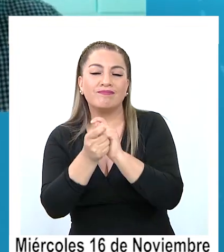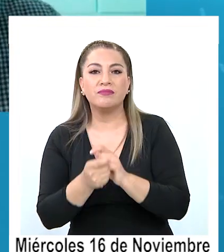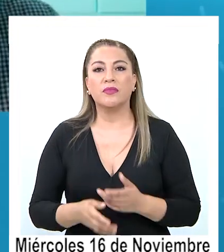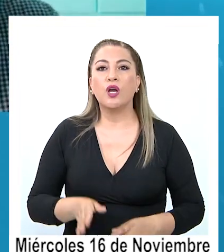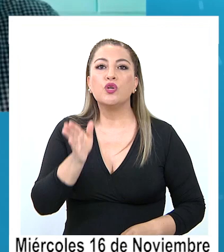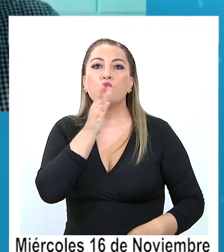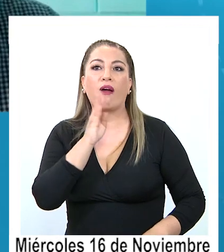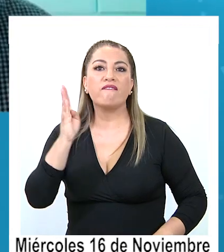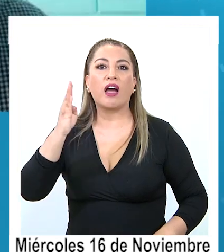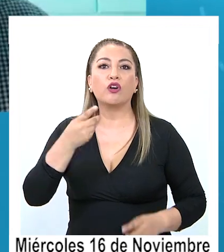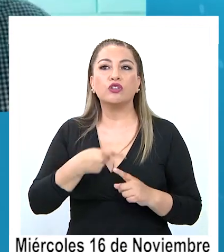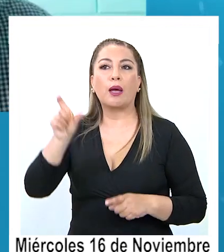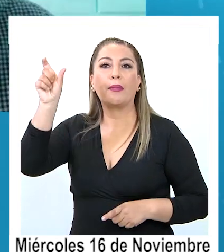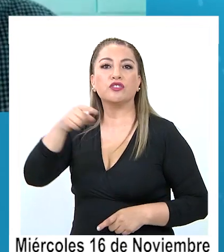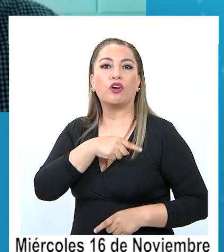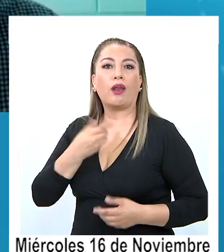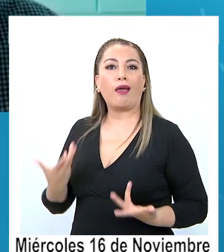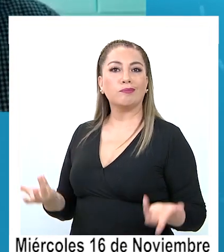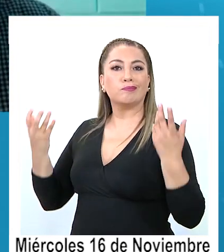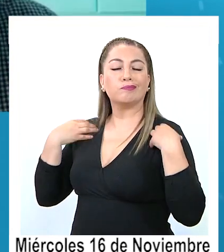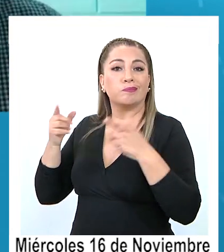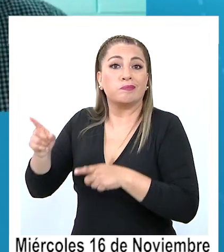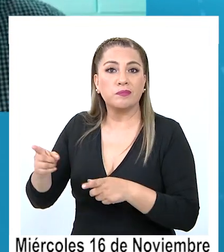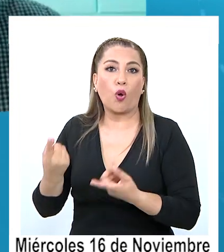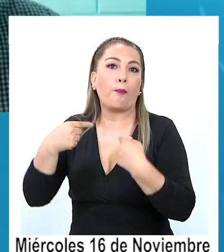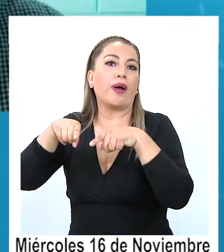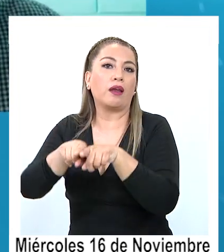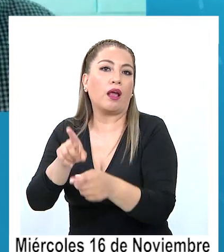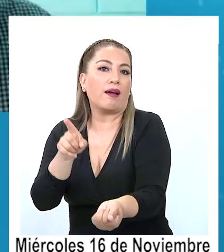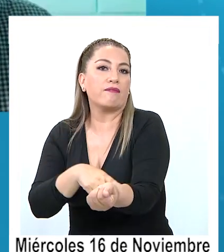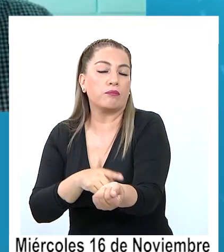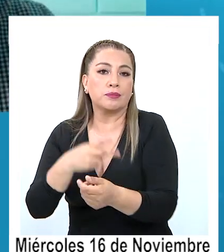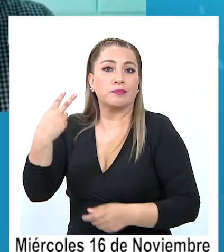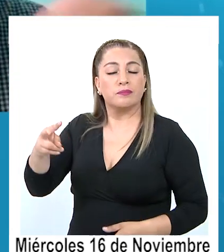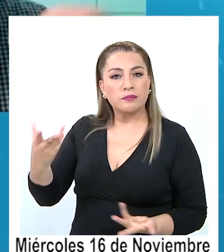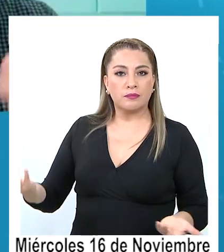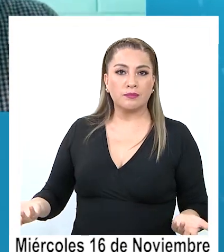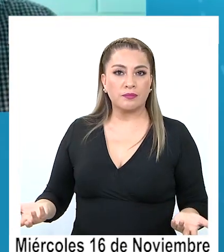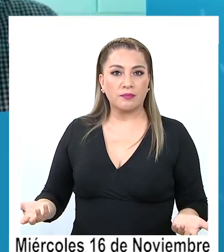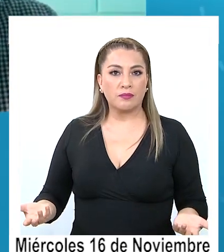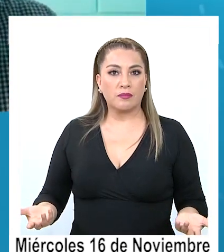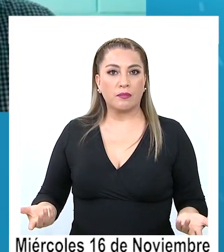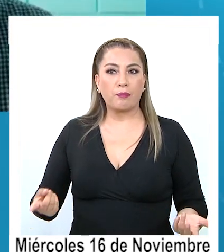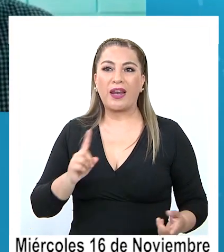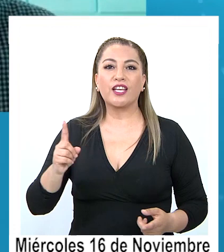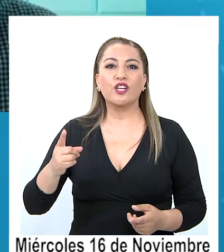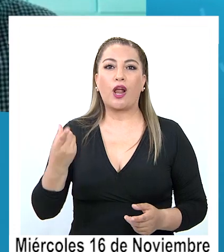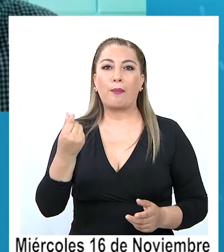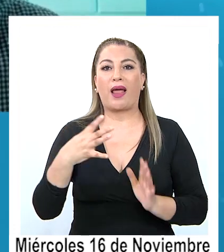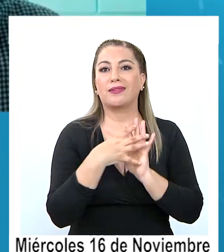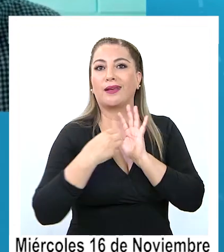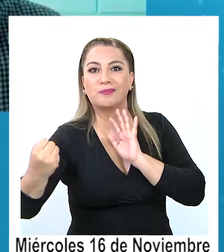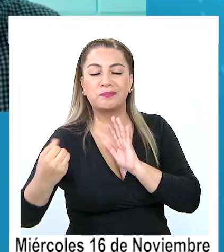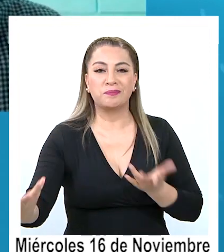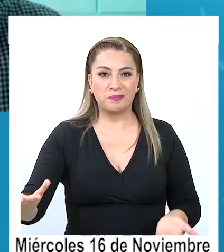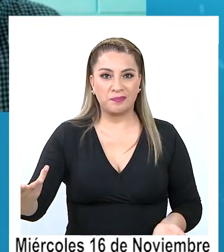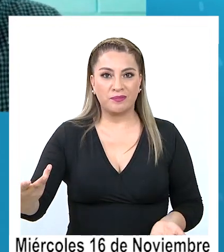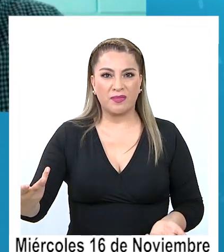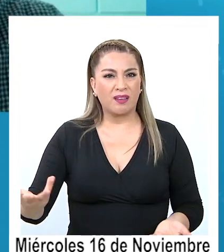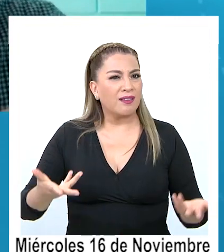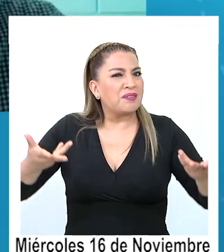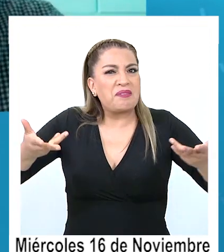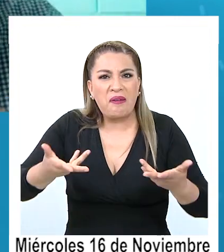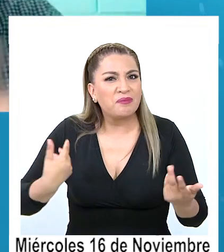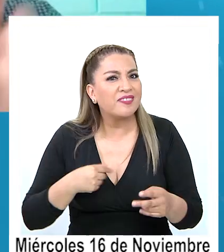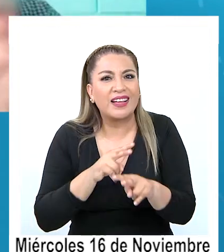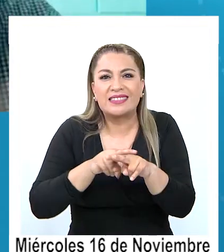cuenta bancaria a su nombre, sino que la ponen a nombre probablemente de otra pareja o de un familiar o qué sé yo, para que no le embarguen, ¿cierto?, los recursos. ¿Cómo